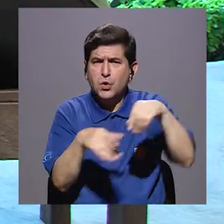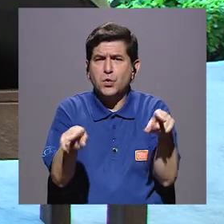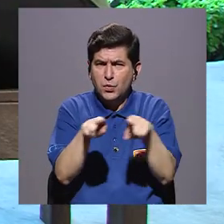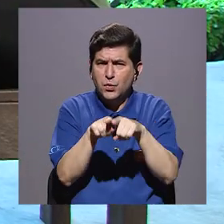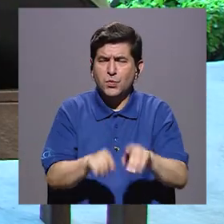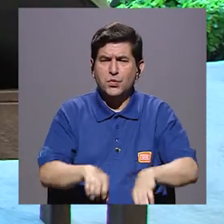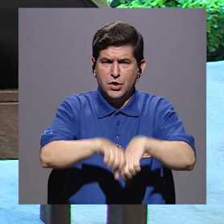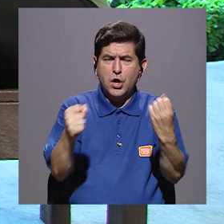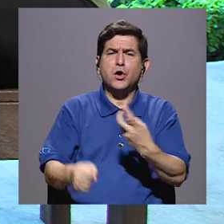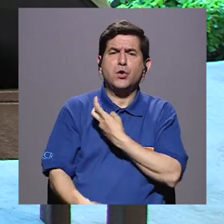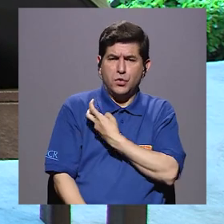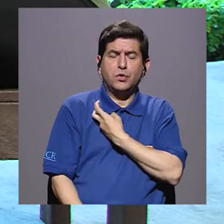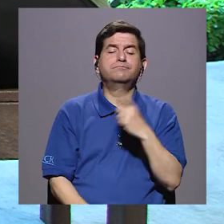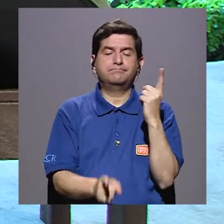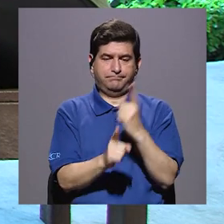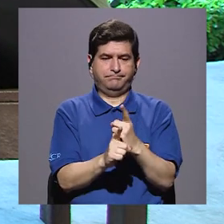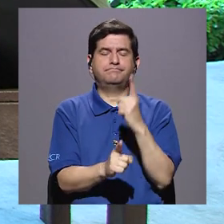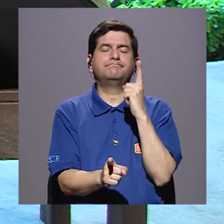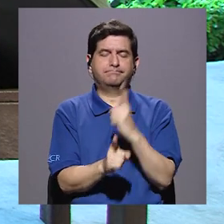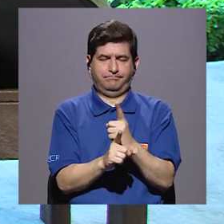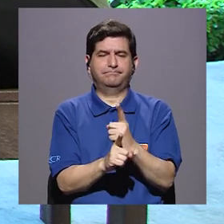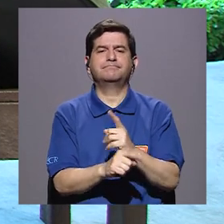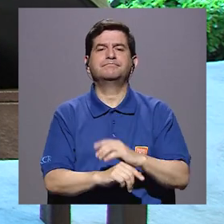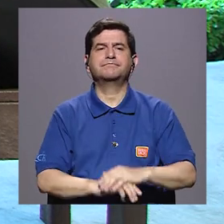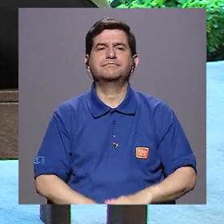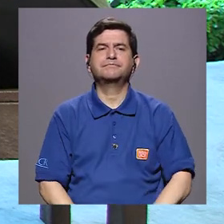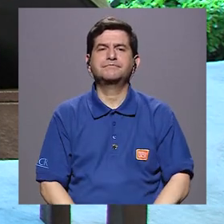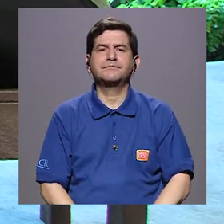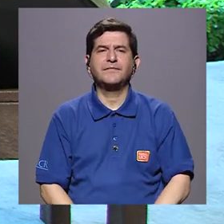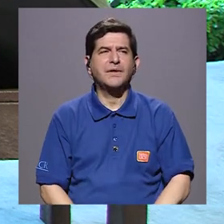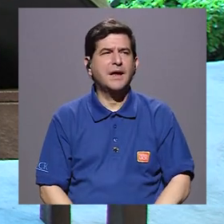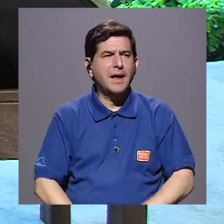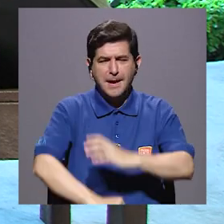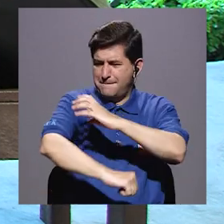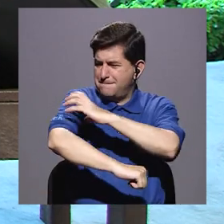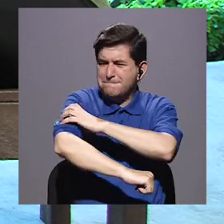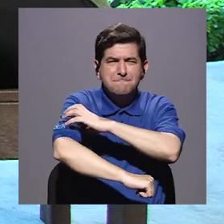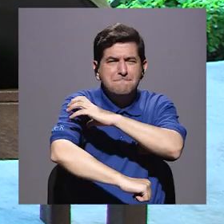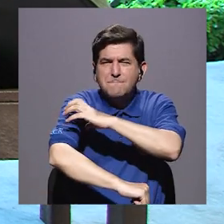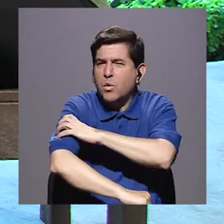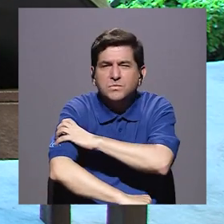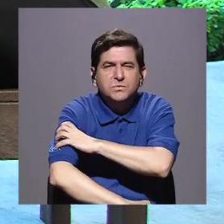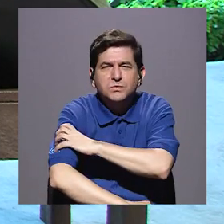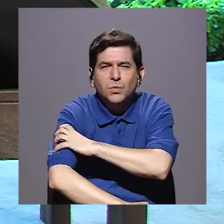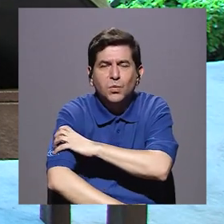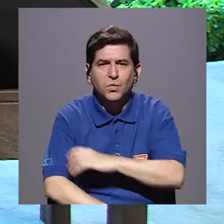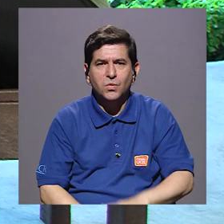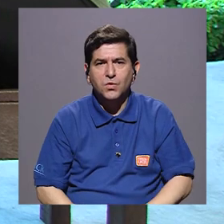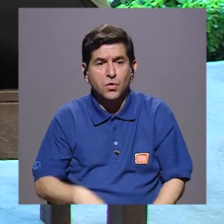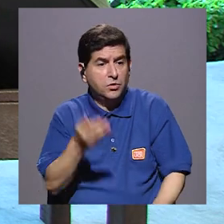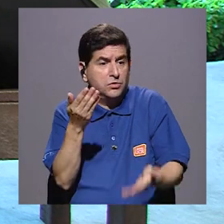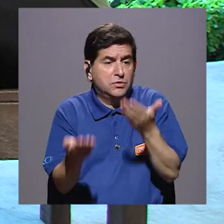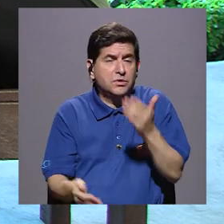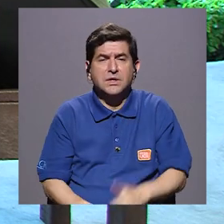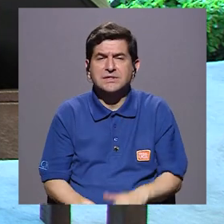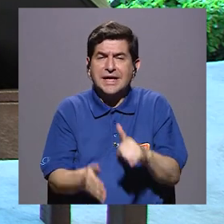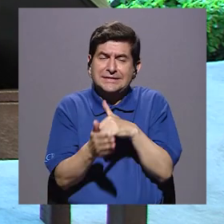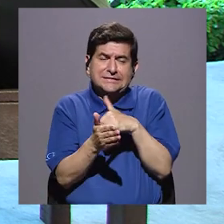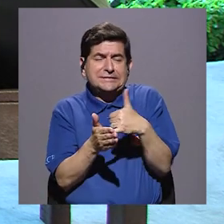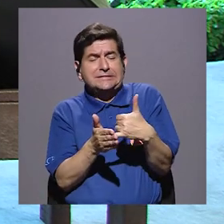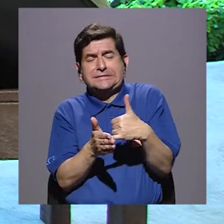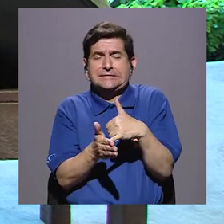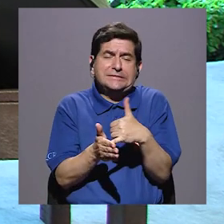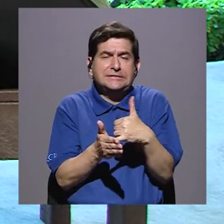incidirían, digamos, también en fracturas. Es correcto. ¿Por qué el músculo al perder?